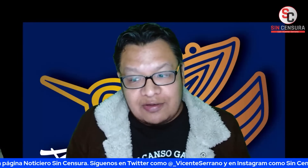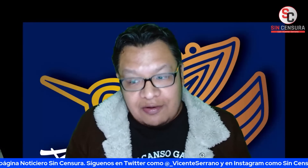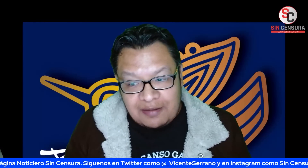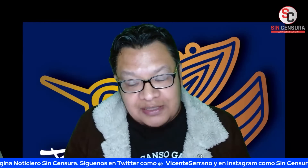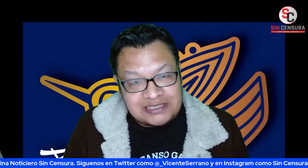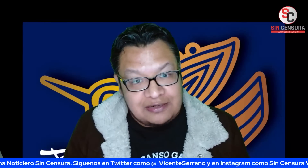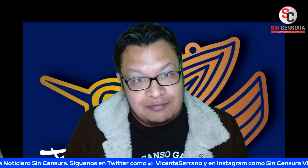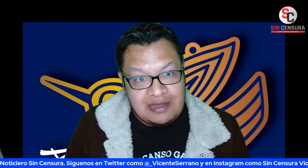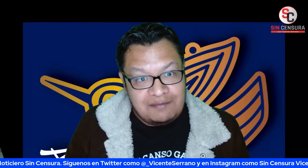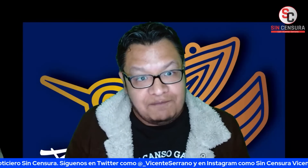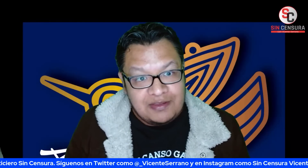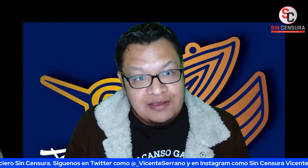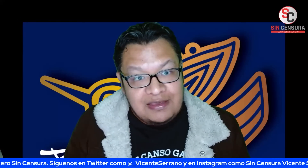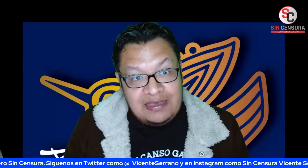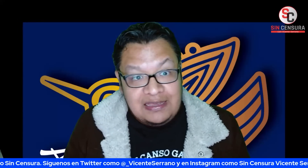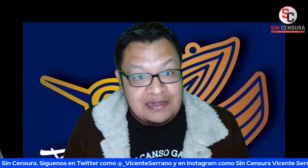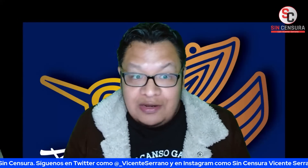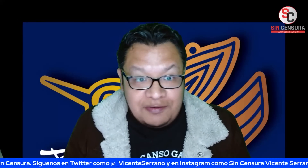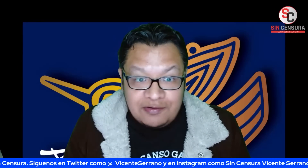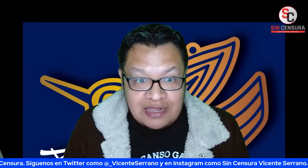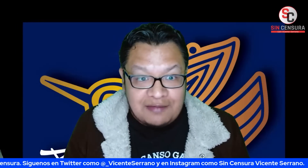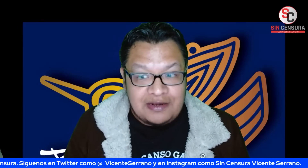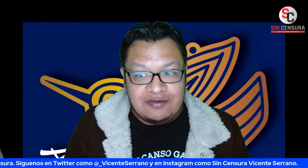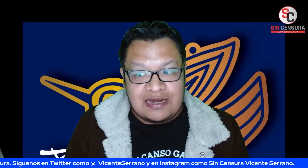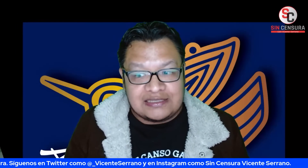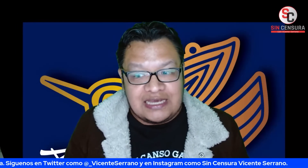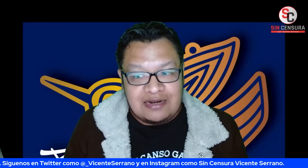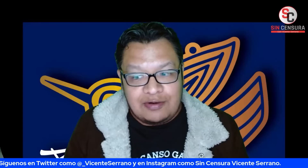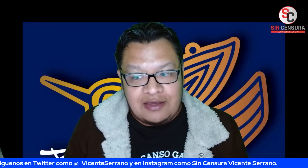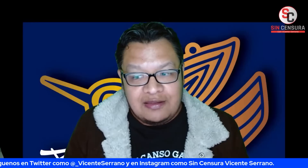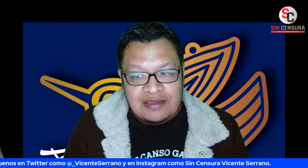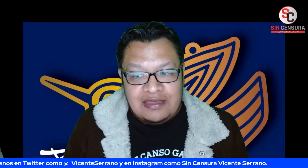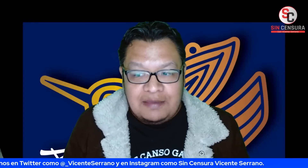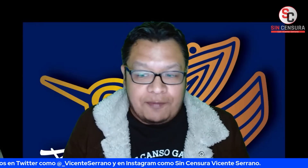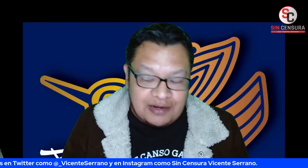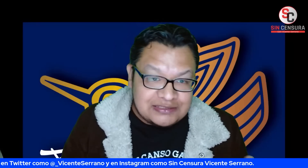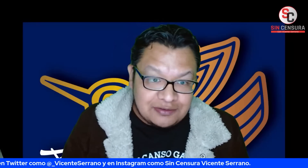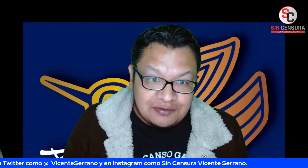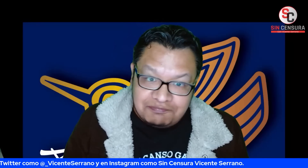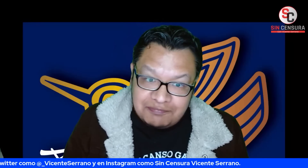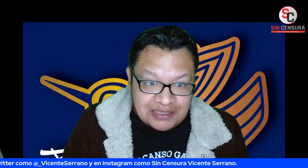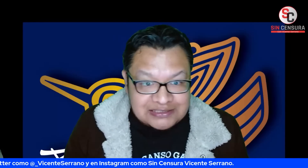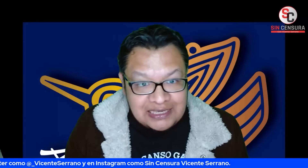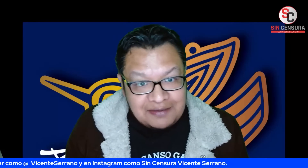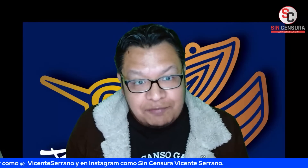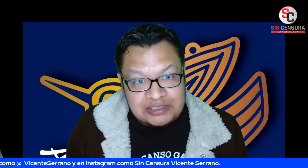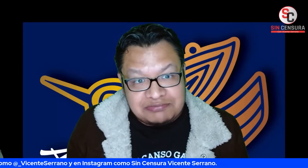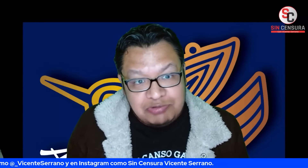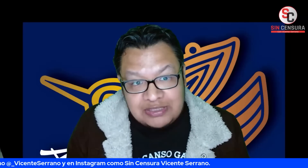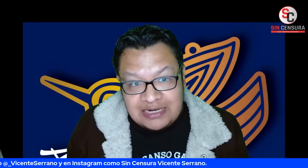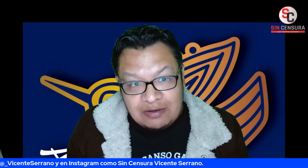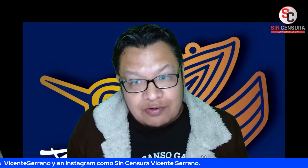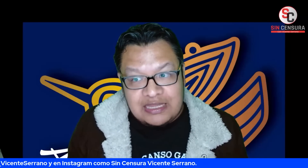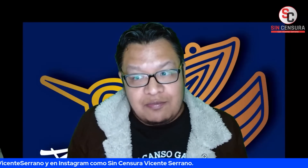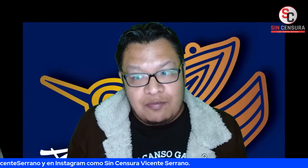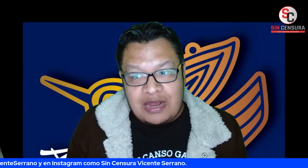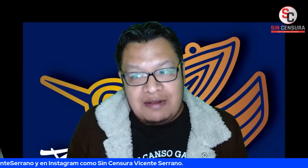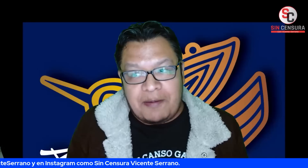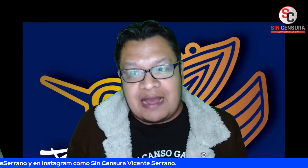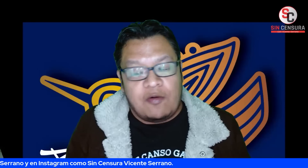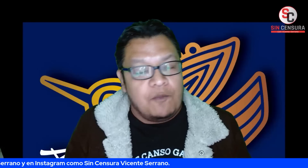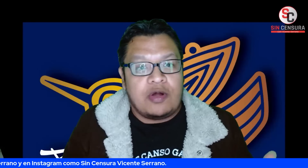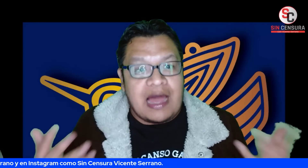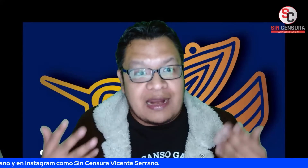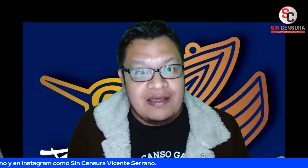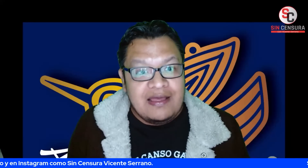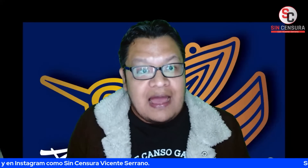decadencia, creo que ahora más que nunca, y no le vino nada bien lo de García Luna, y por eso es que, pues, no tienen la autoridad moral